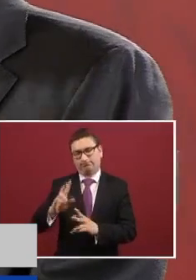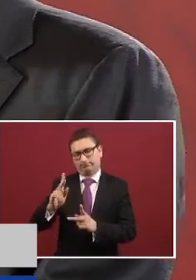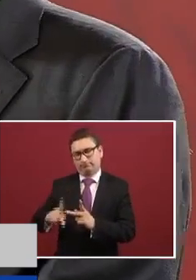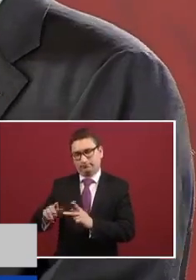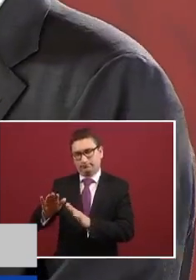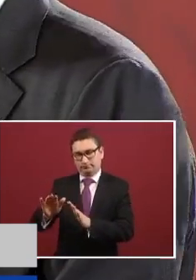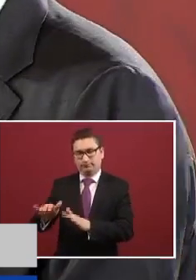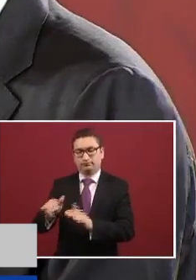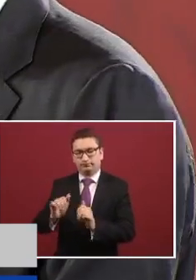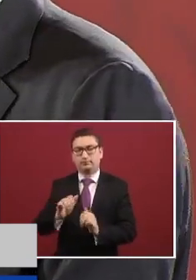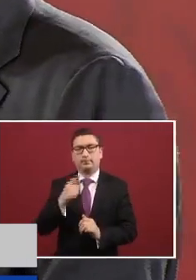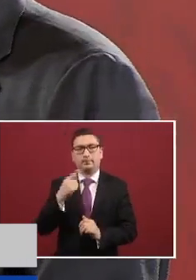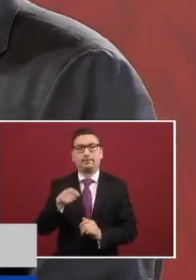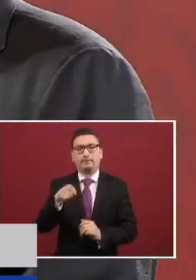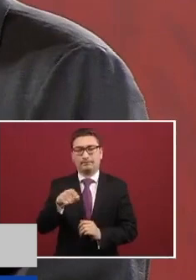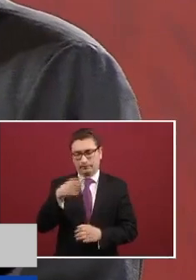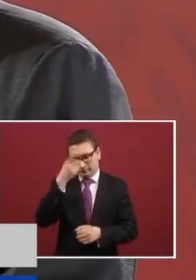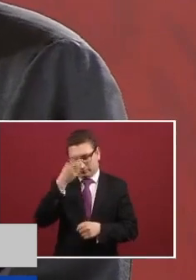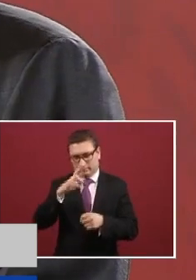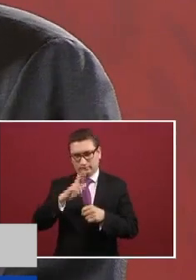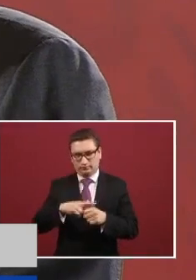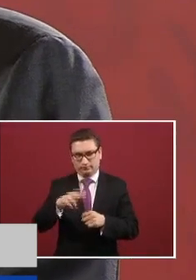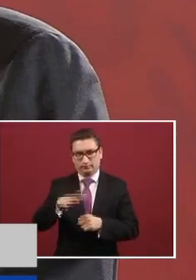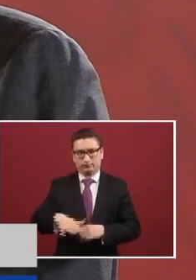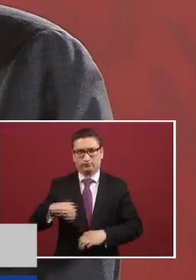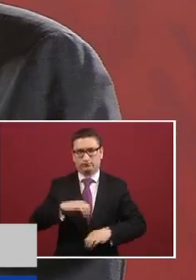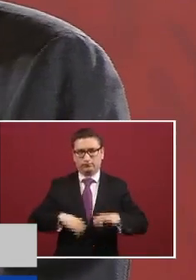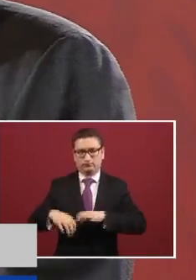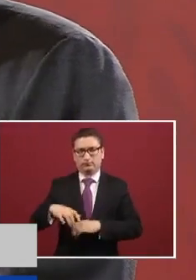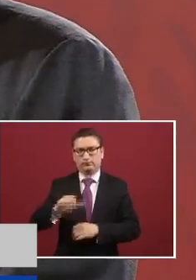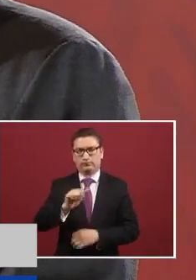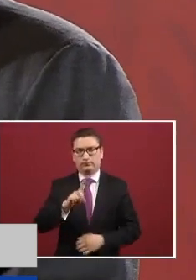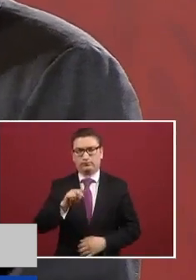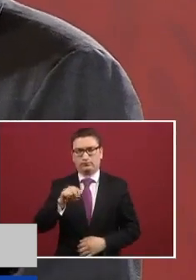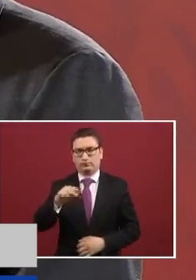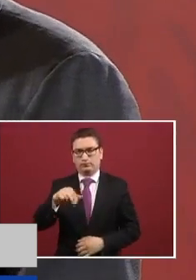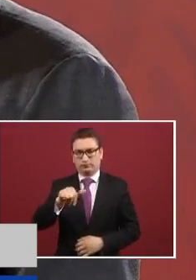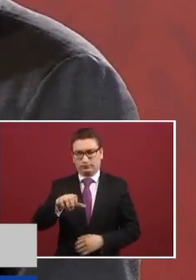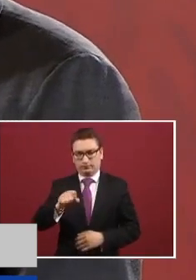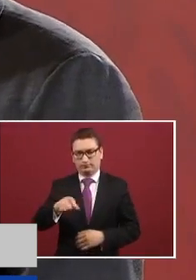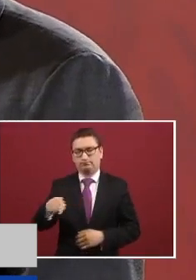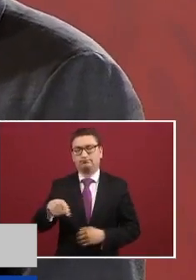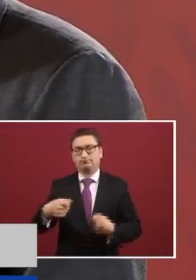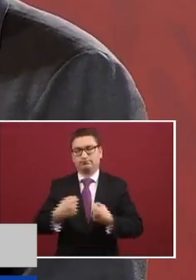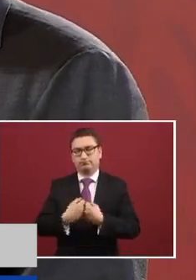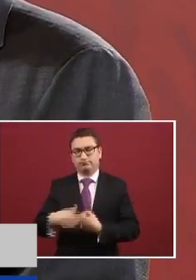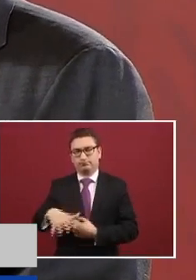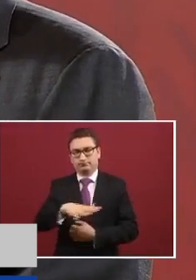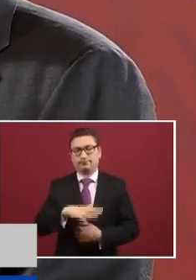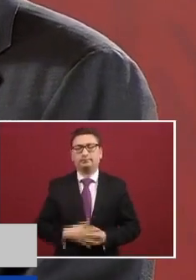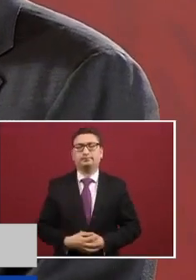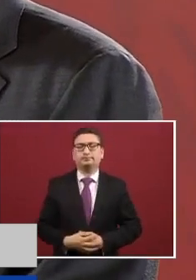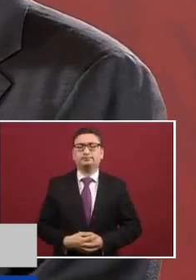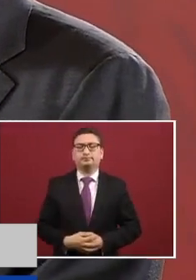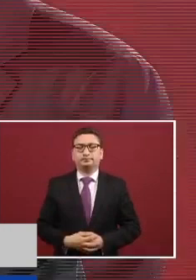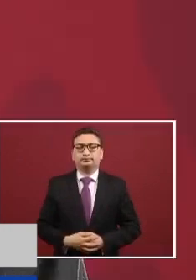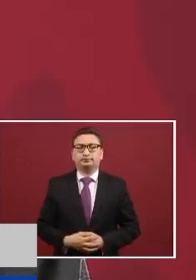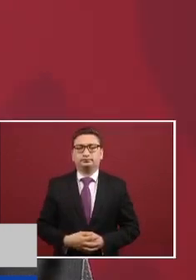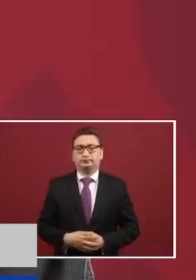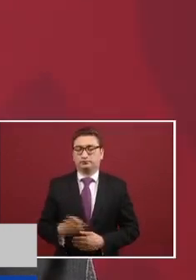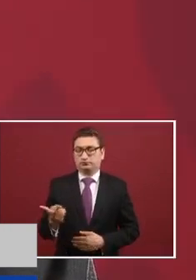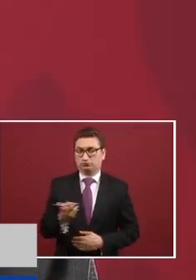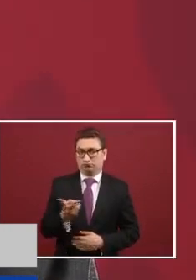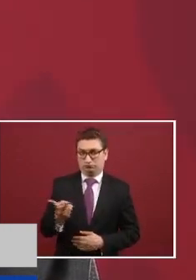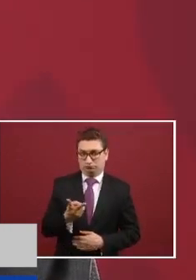de 60% arriba de los precios de salida y se beneficiará con estos recursos a las comunidades más pobres de Oaxaca. También se dará a